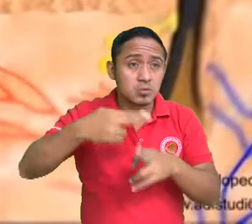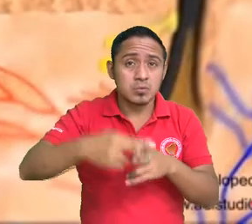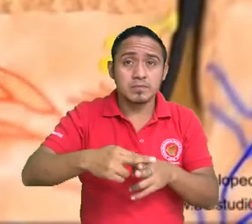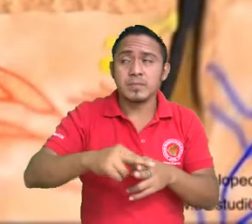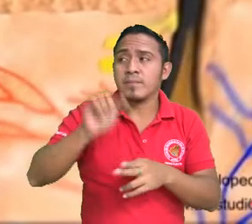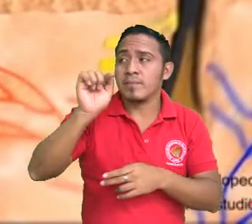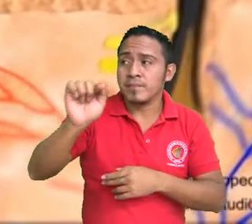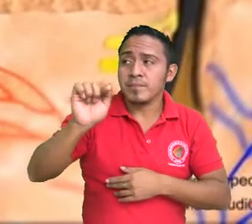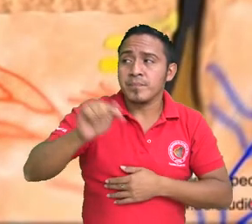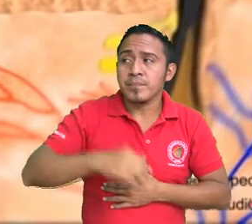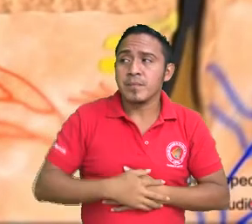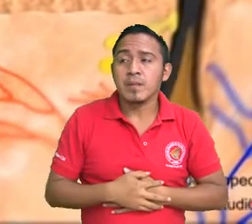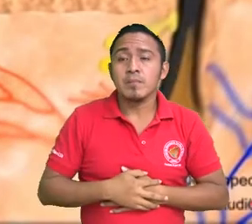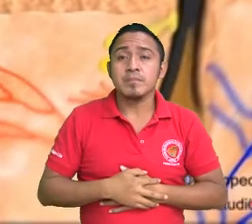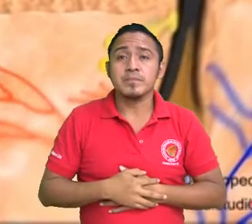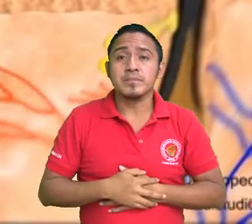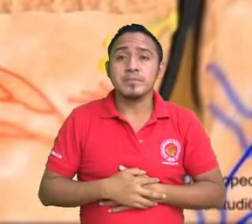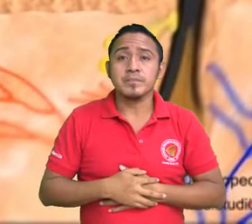y es un área